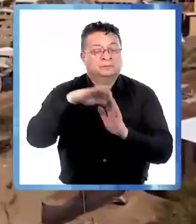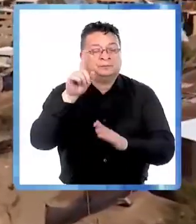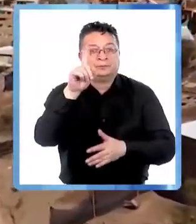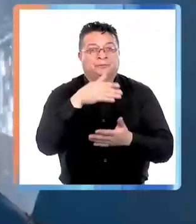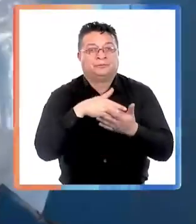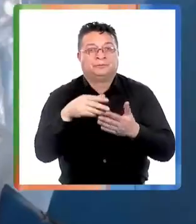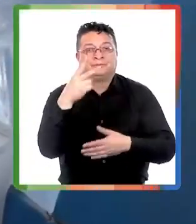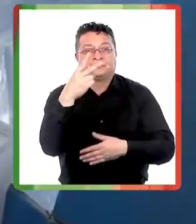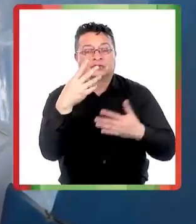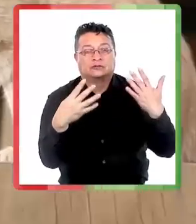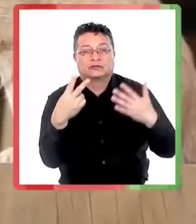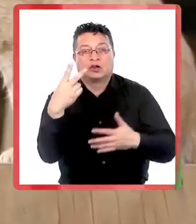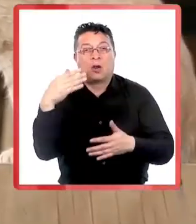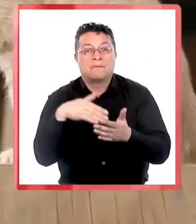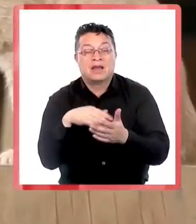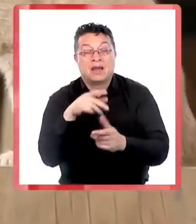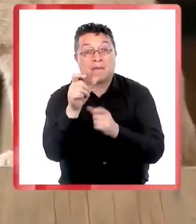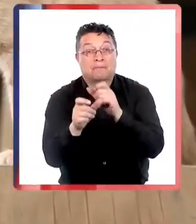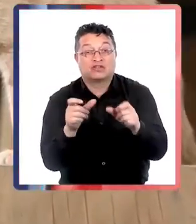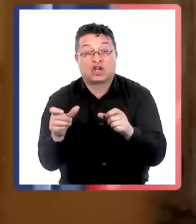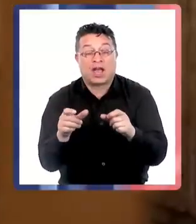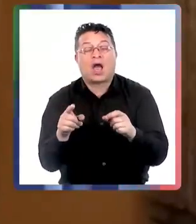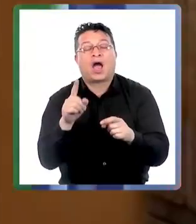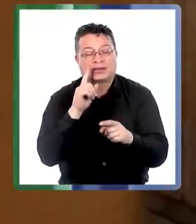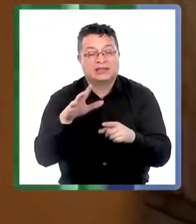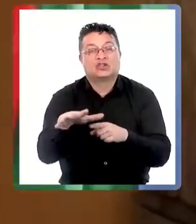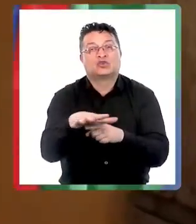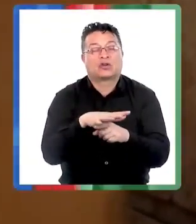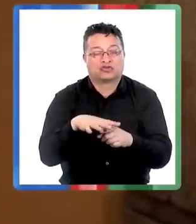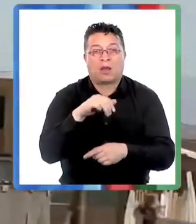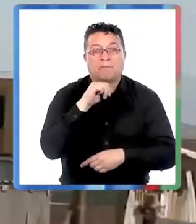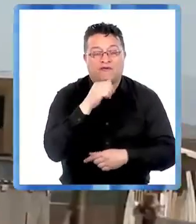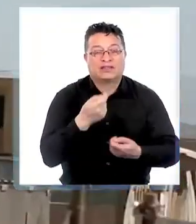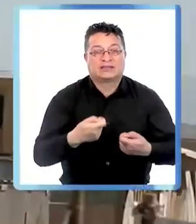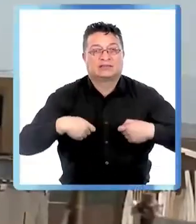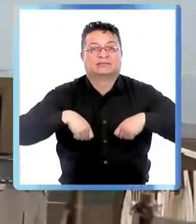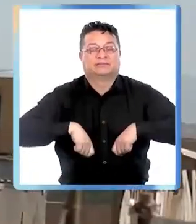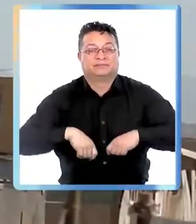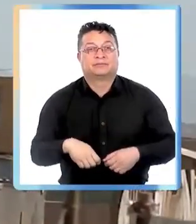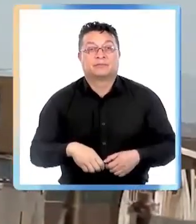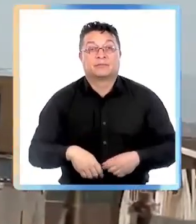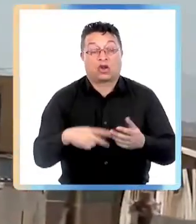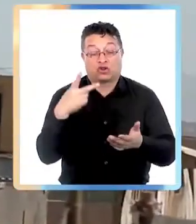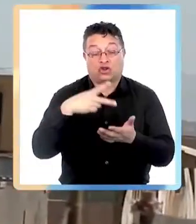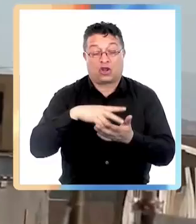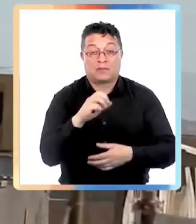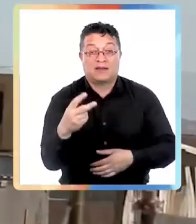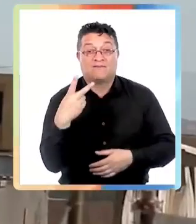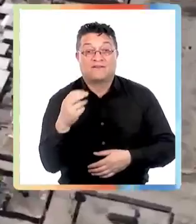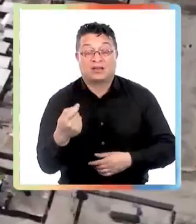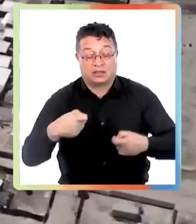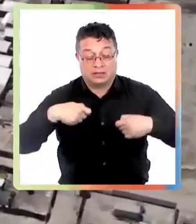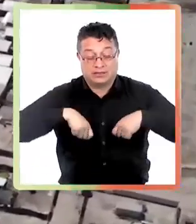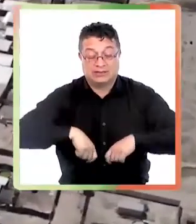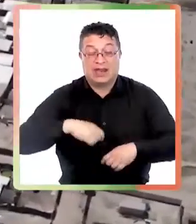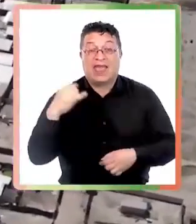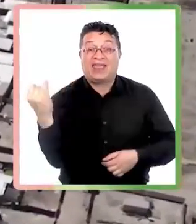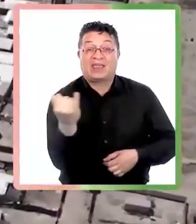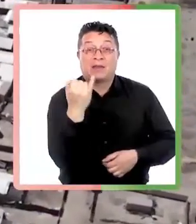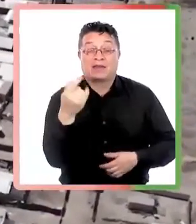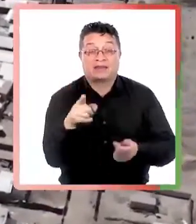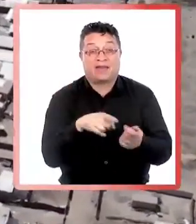Chile, más de 1.292.000 personas están en situación de pobreza por ingreso. El 2020 los